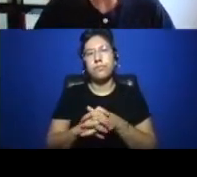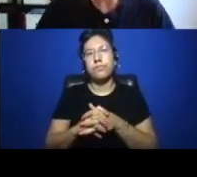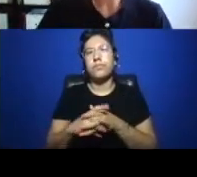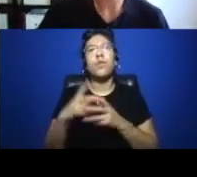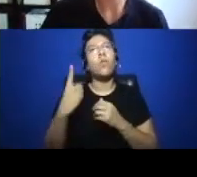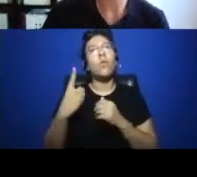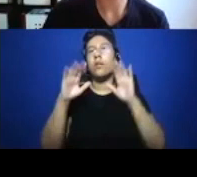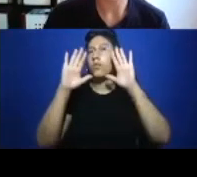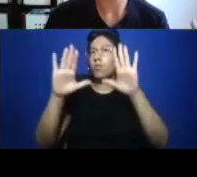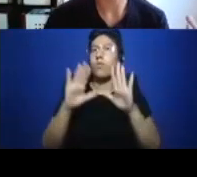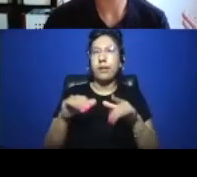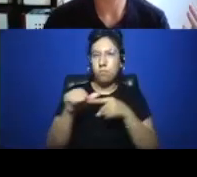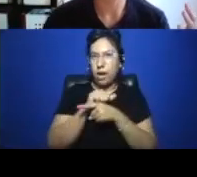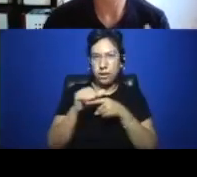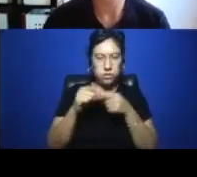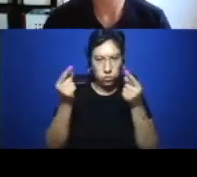Una gran práctica